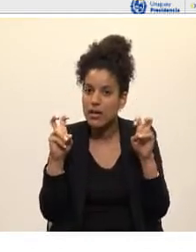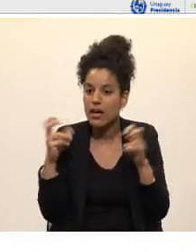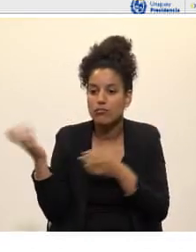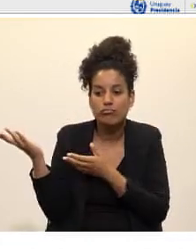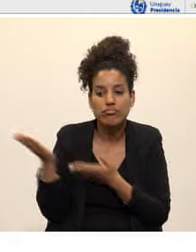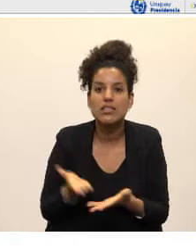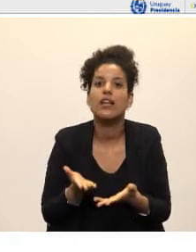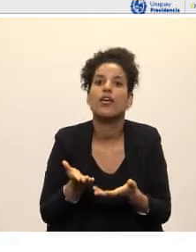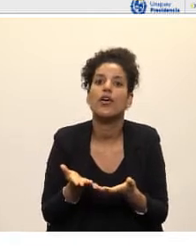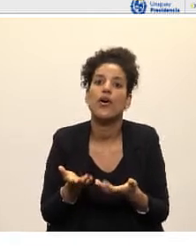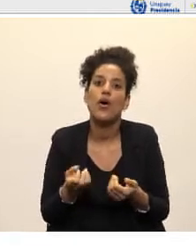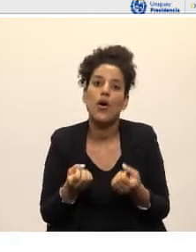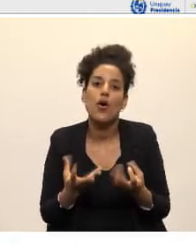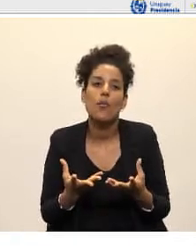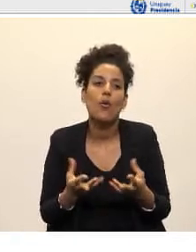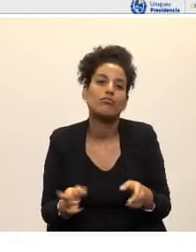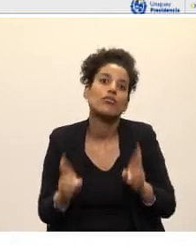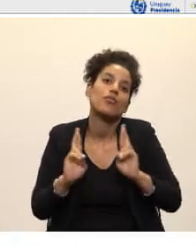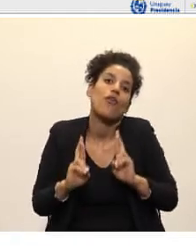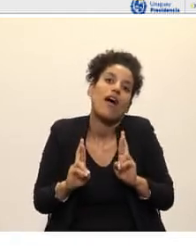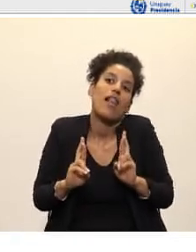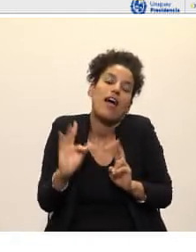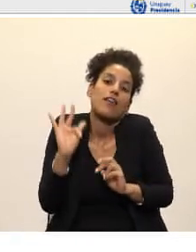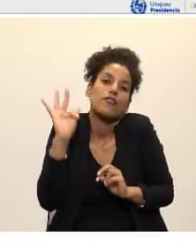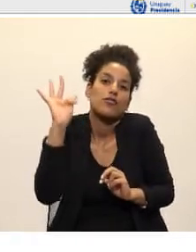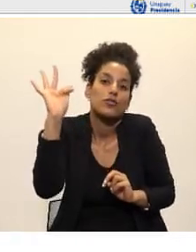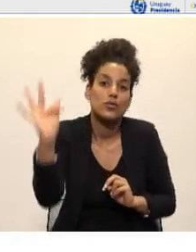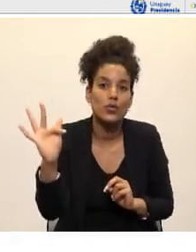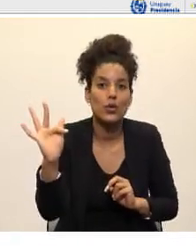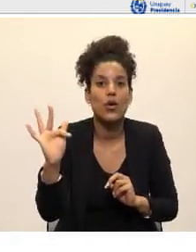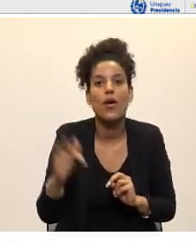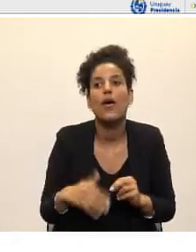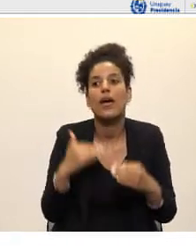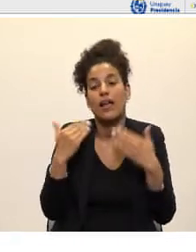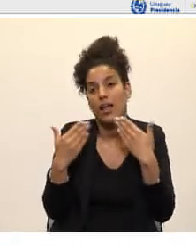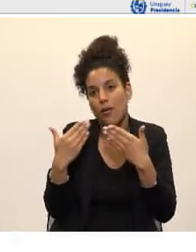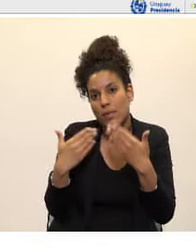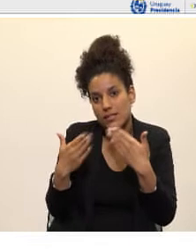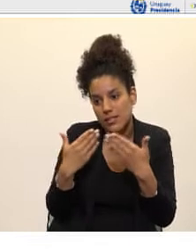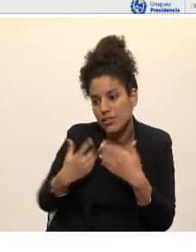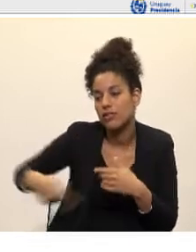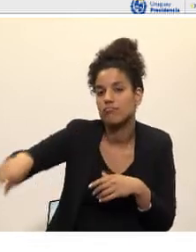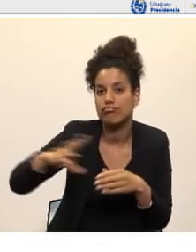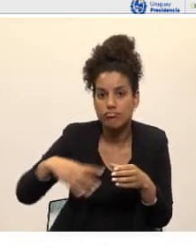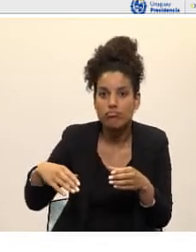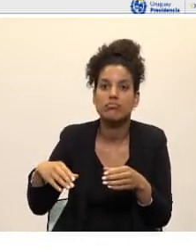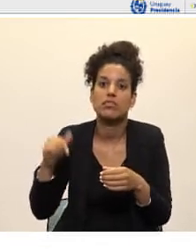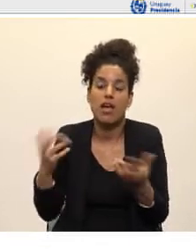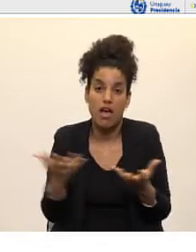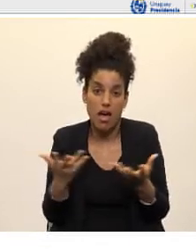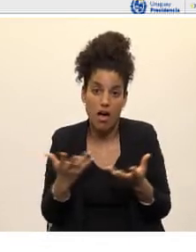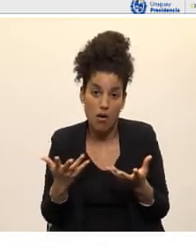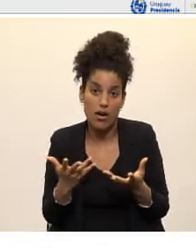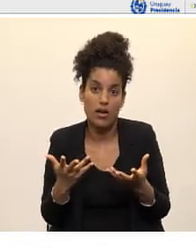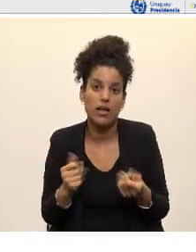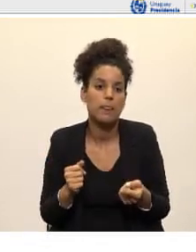¿no? Como un deseo de que las conversaciones colectivas que se están dando en